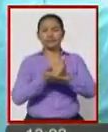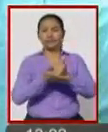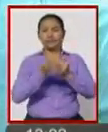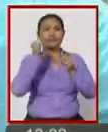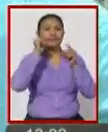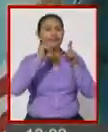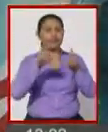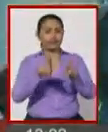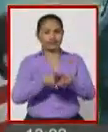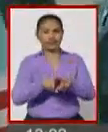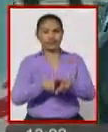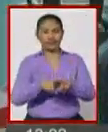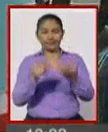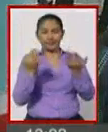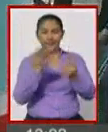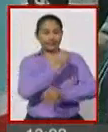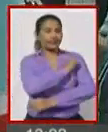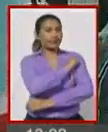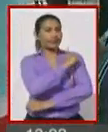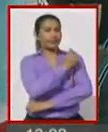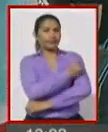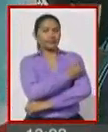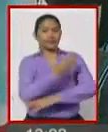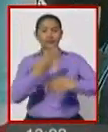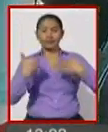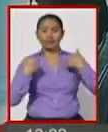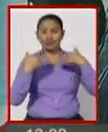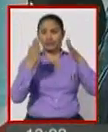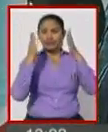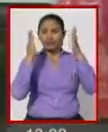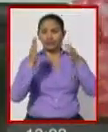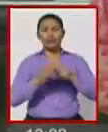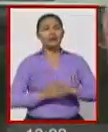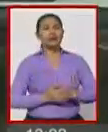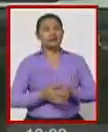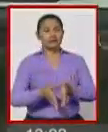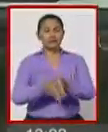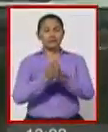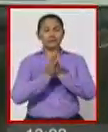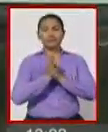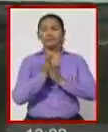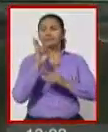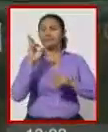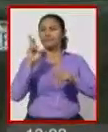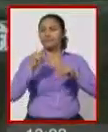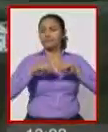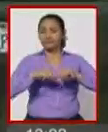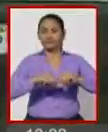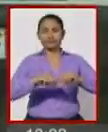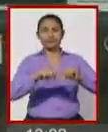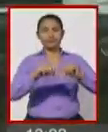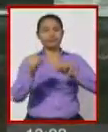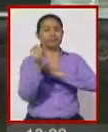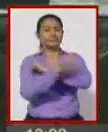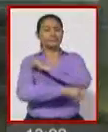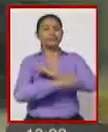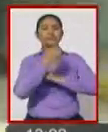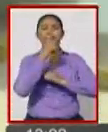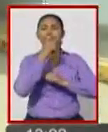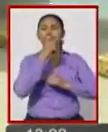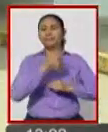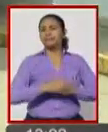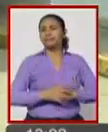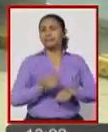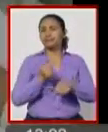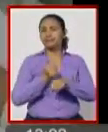hermana a sala. Esperan que las autoridades tomen cartas en el asunto y piden que esto no quede impune y que se castigue con el peso